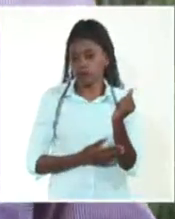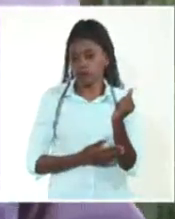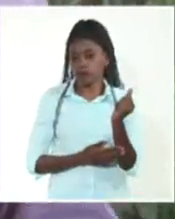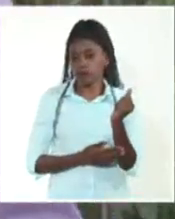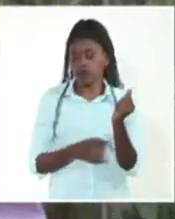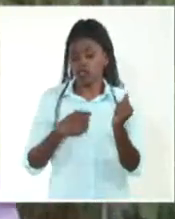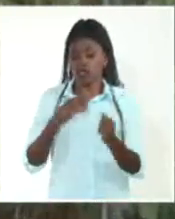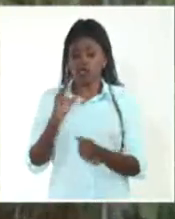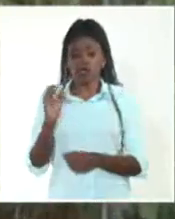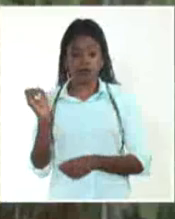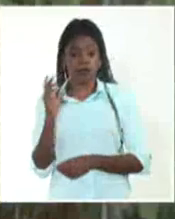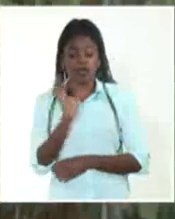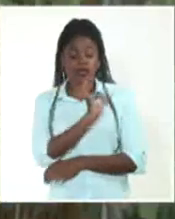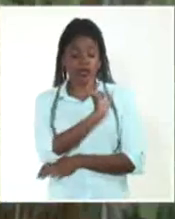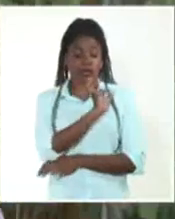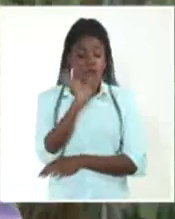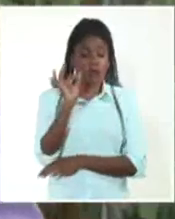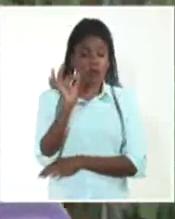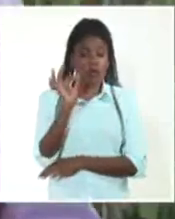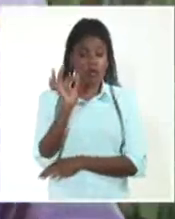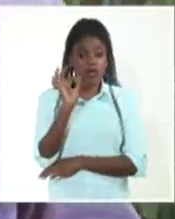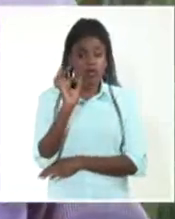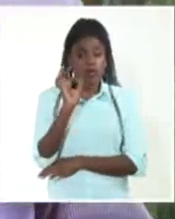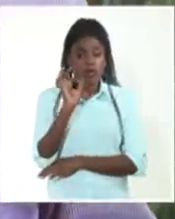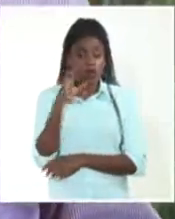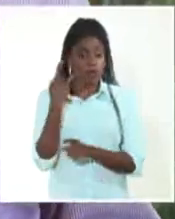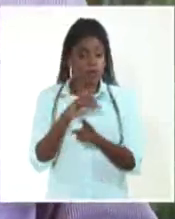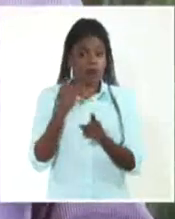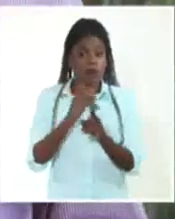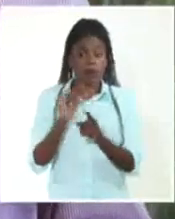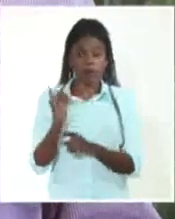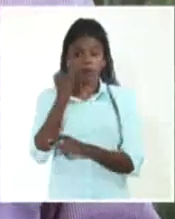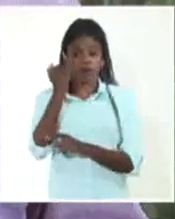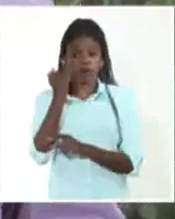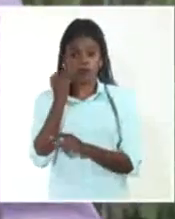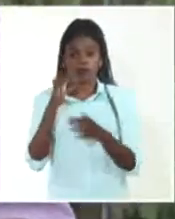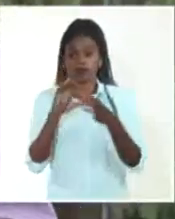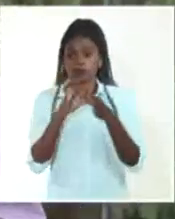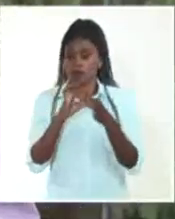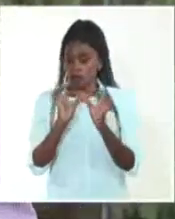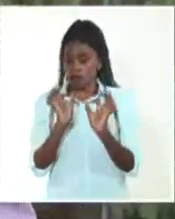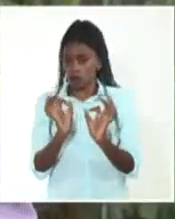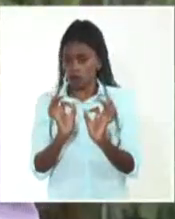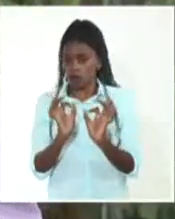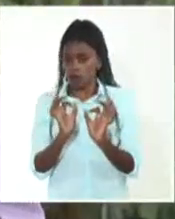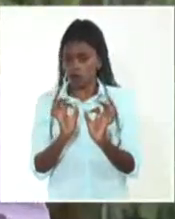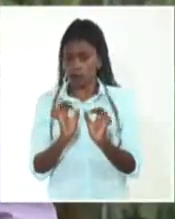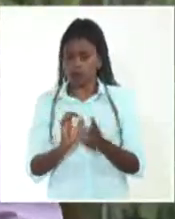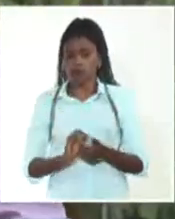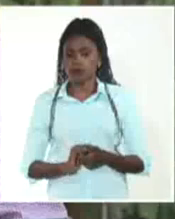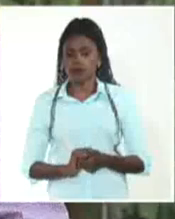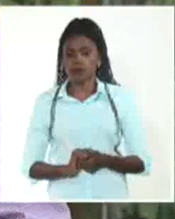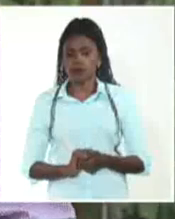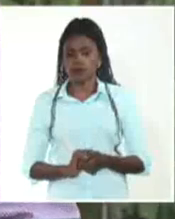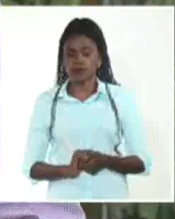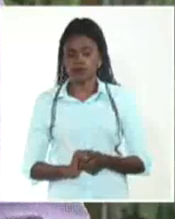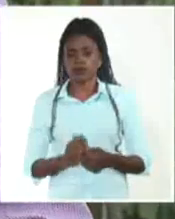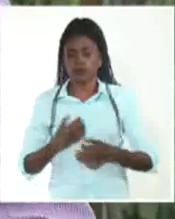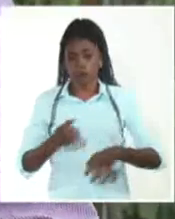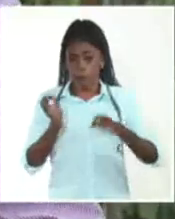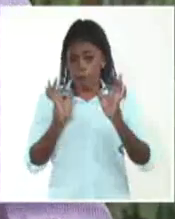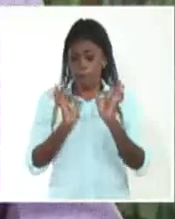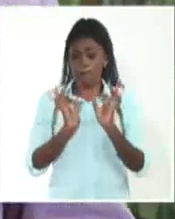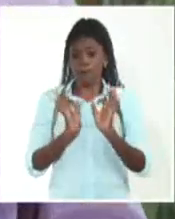no mentir jamás ni violar principios éticos. Fíjense que de ahí está todo lo que le hemos explicado. Es convicción